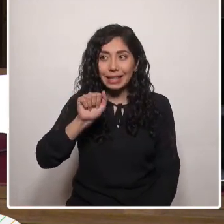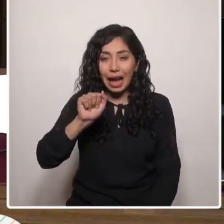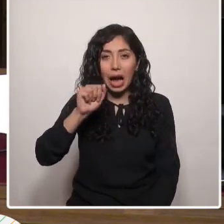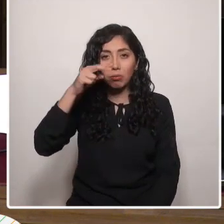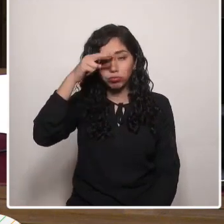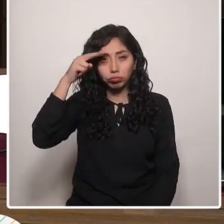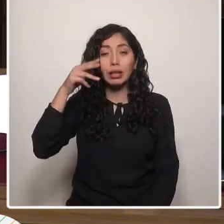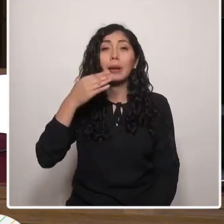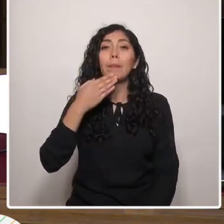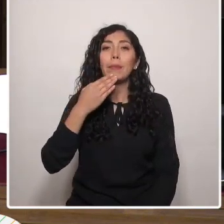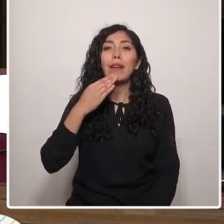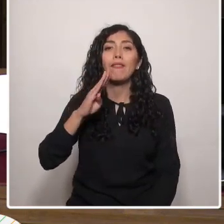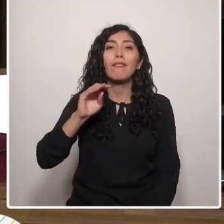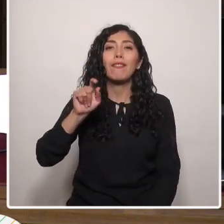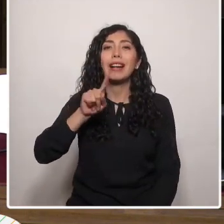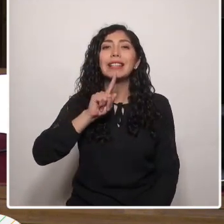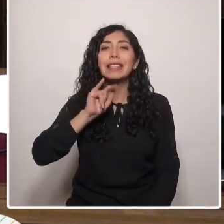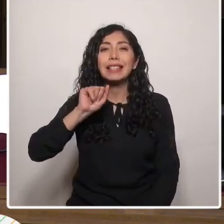Bastián Lavé